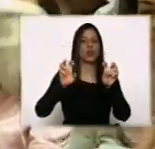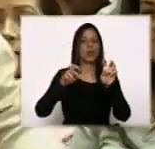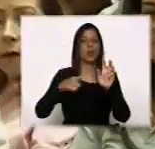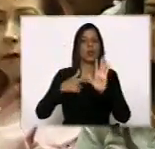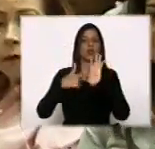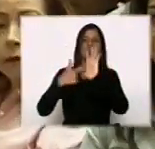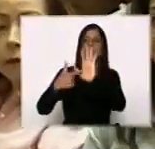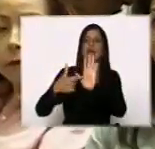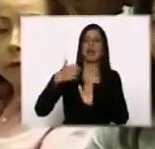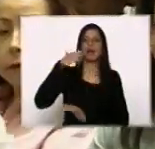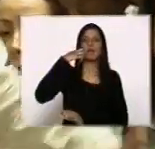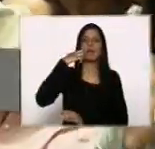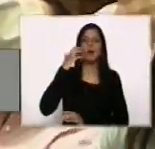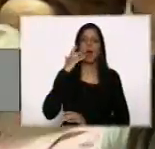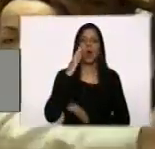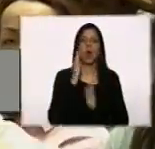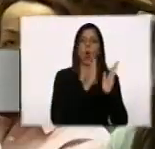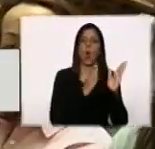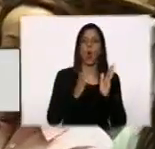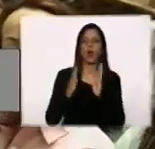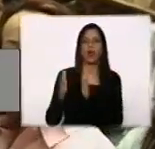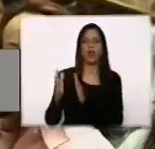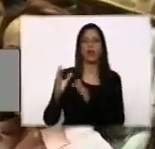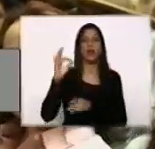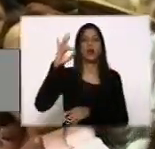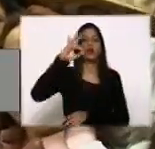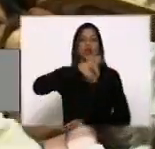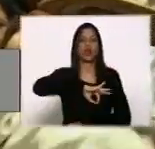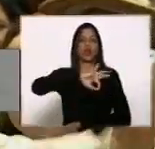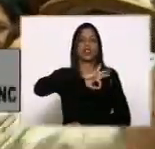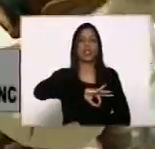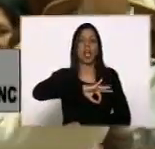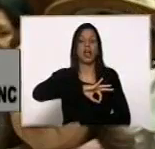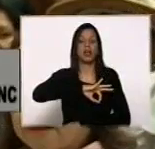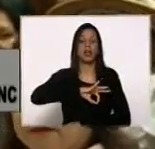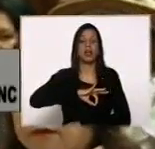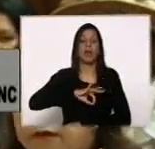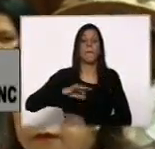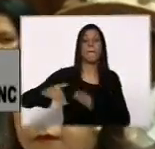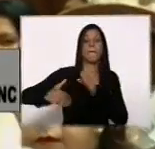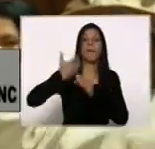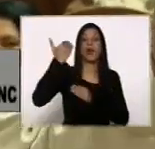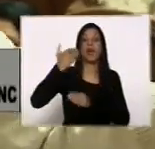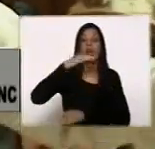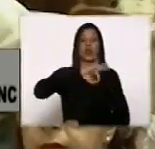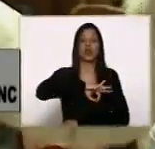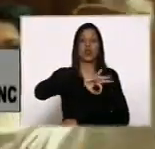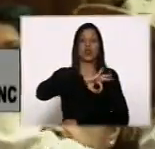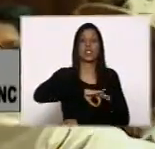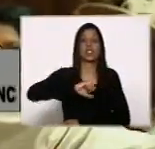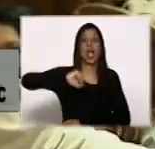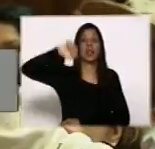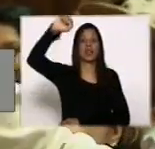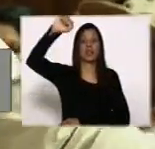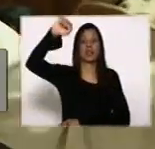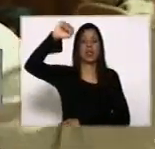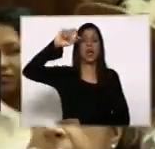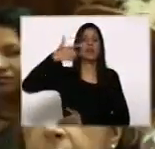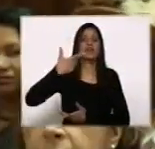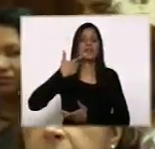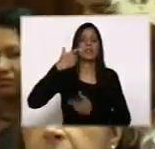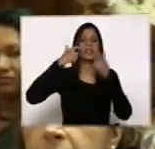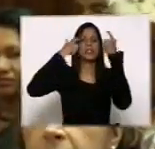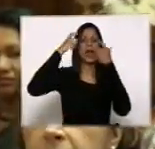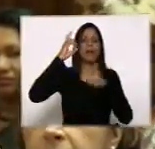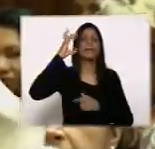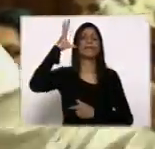de organización mundial, de organización de la sociedad. Nuestro modelo socialista levantado por